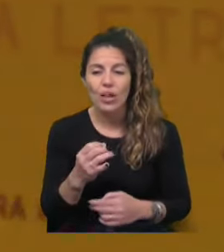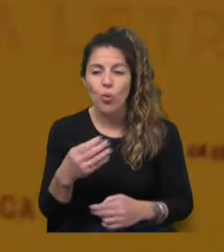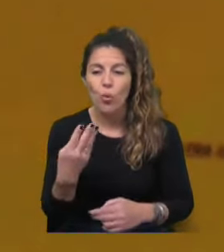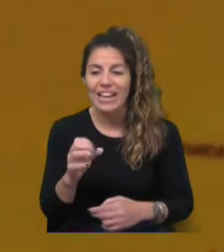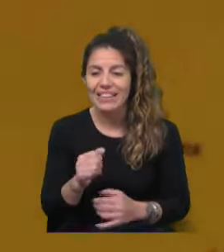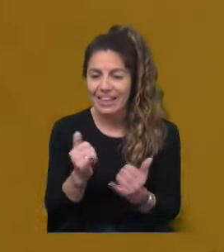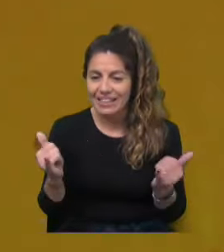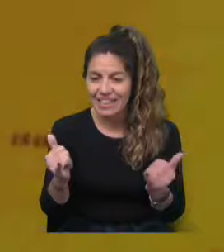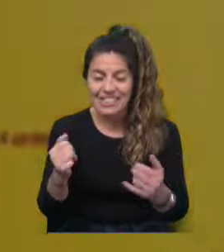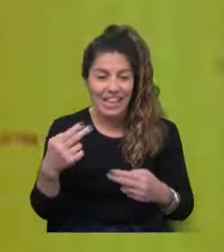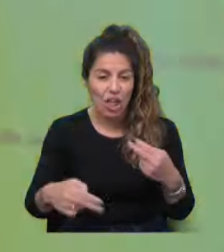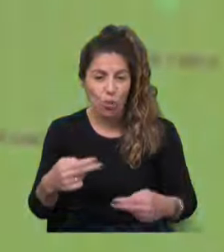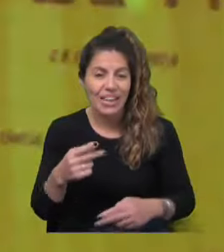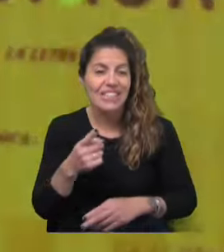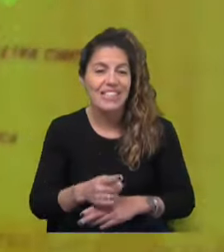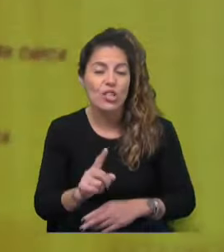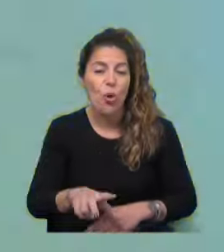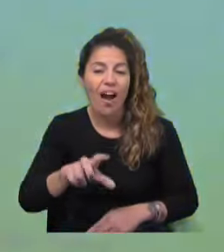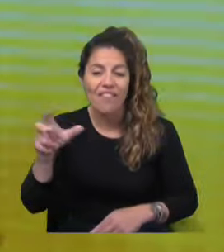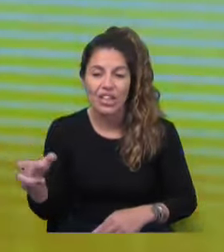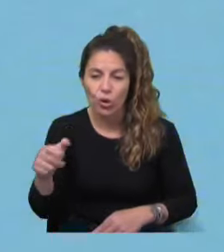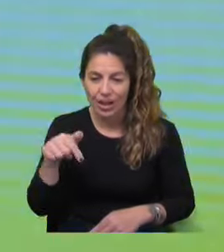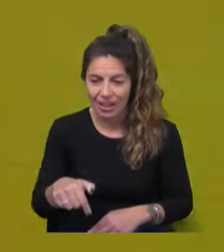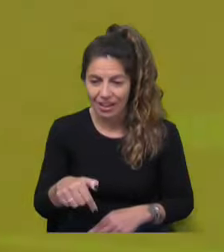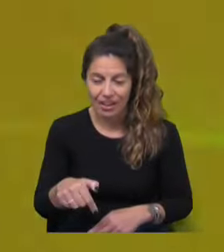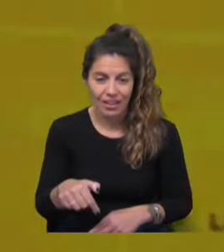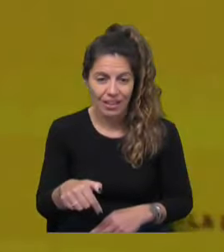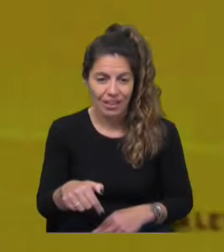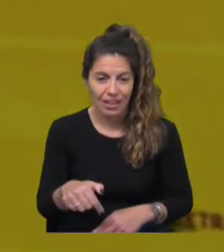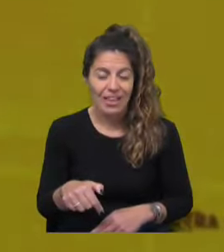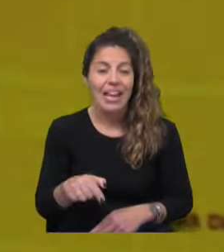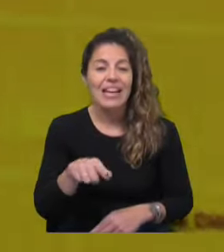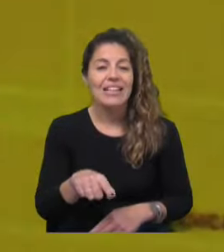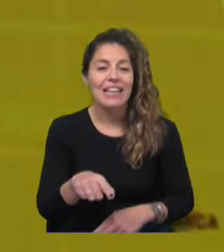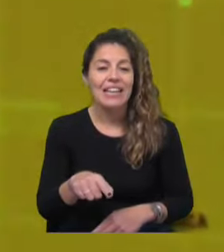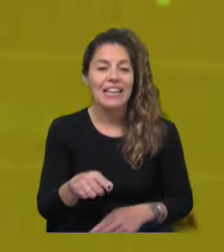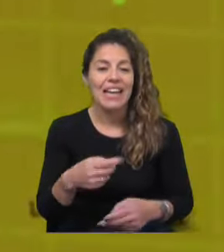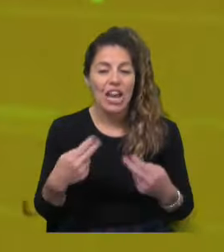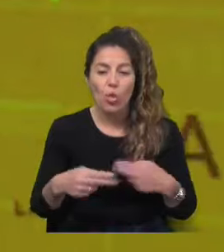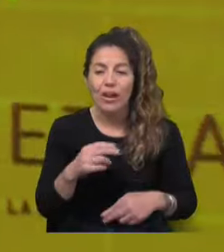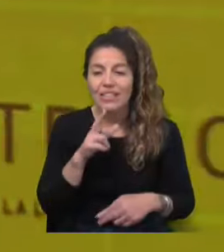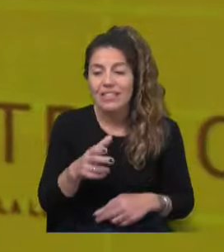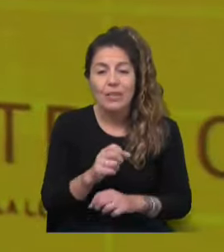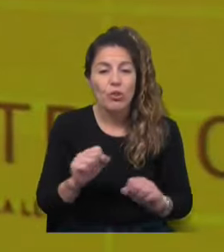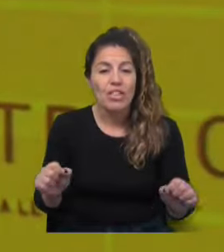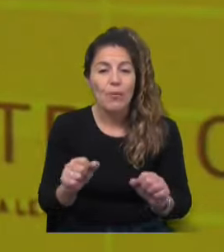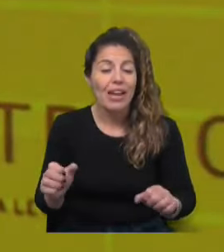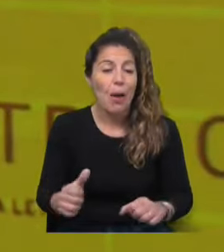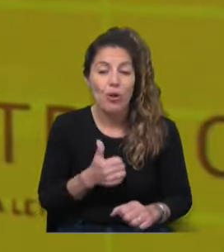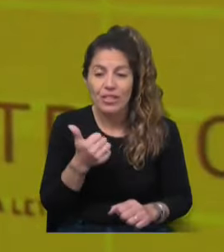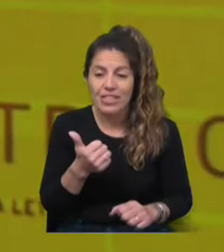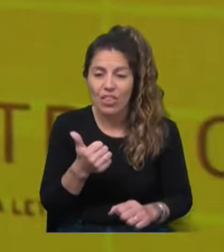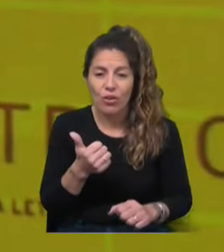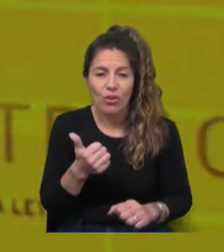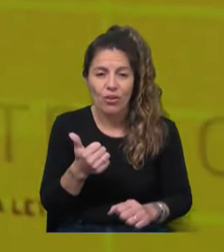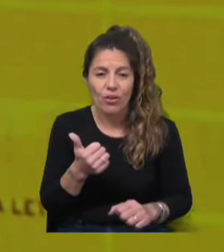que se decide no abrirlo acá, ¿no? En la aduana se decía, bueno, se tenía todo para hacer un gol, estábamos abajo del